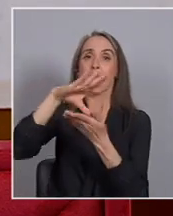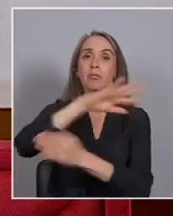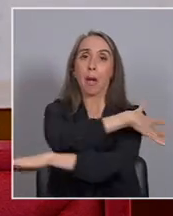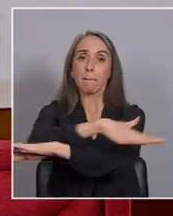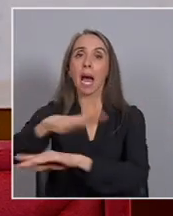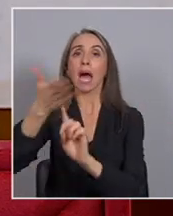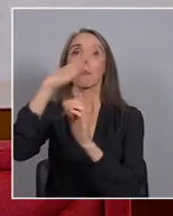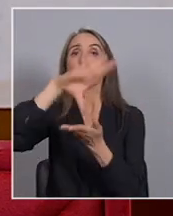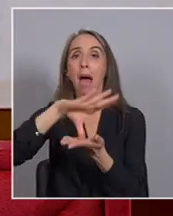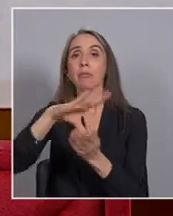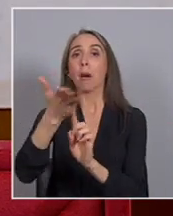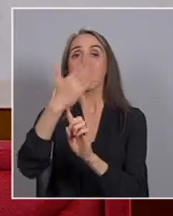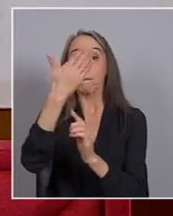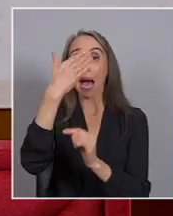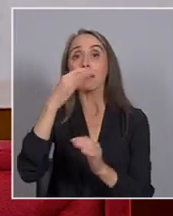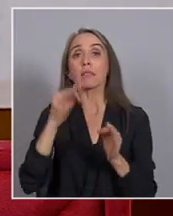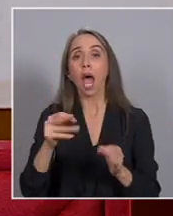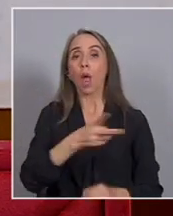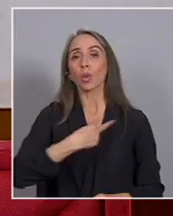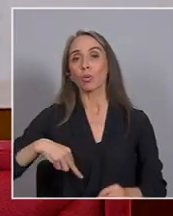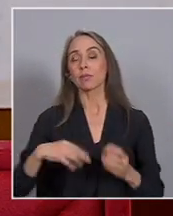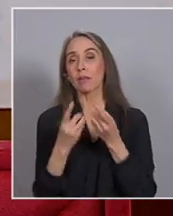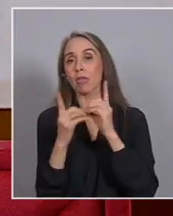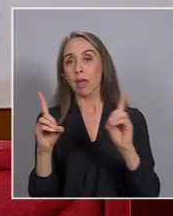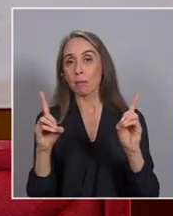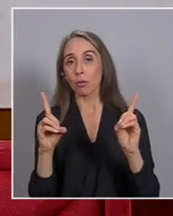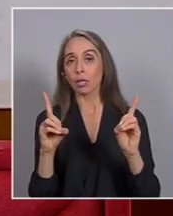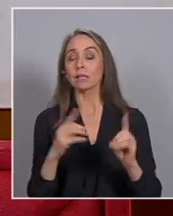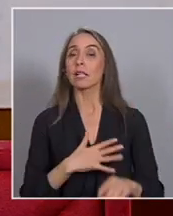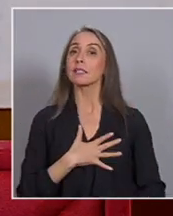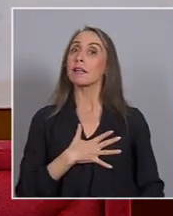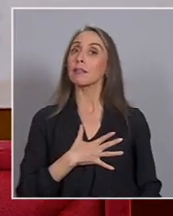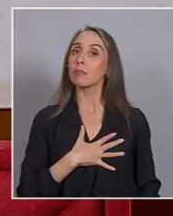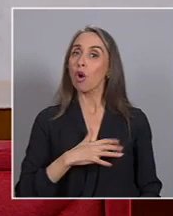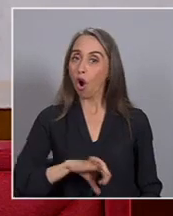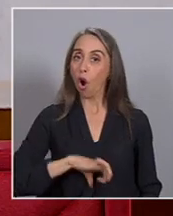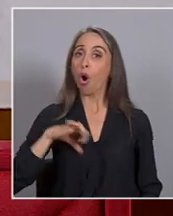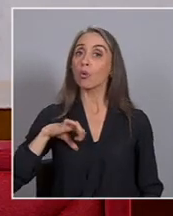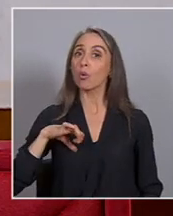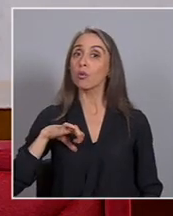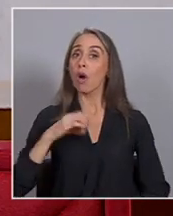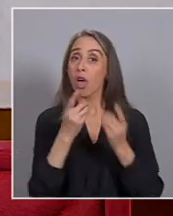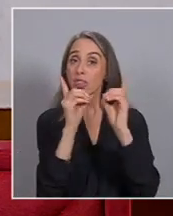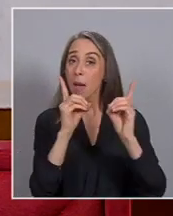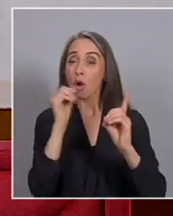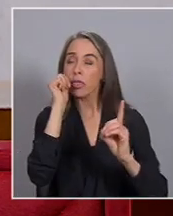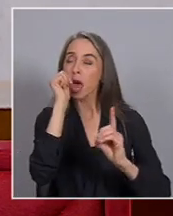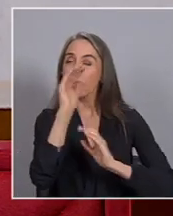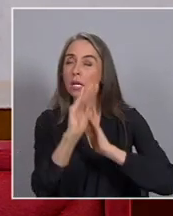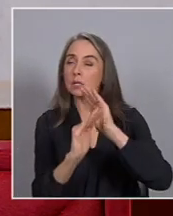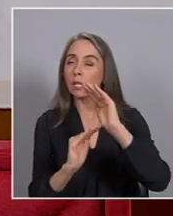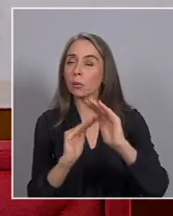La patria también es nuestra democracia, de la que sentimos orgullo y que debemos cuidar día a día.